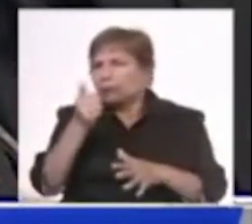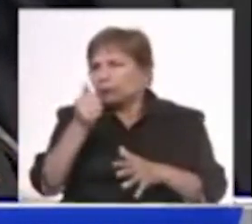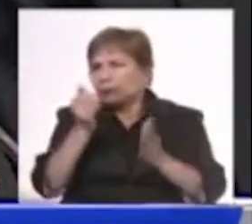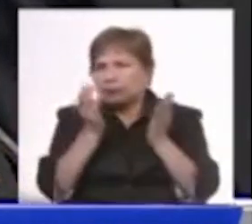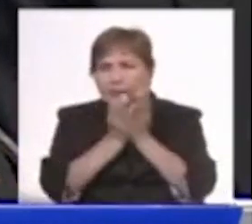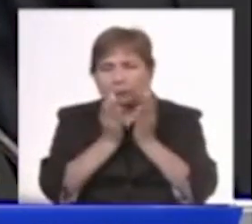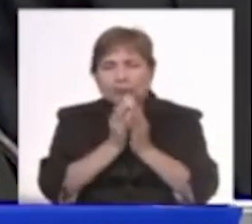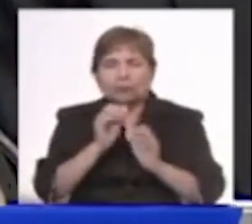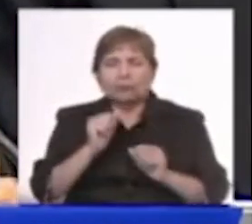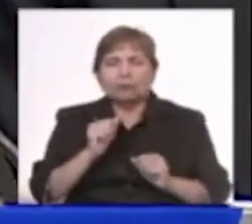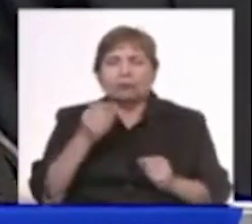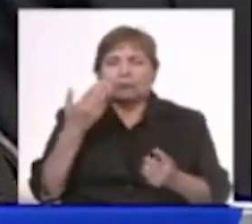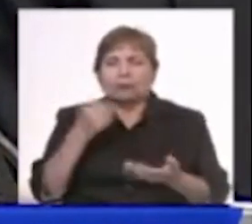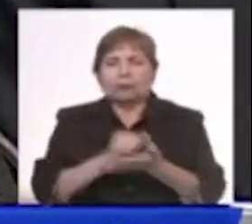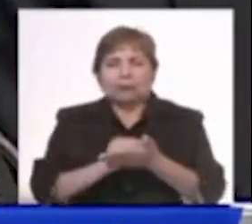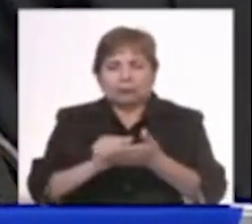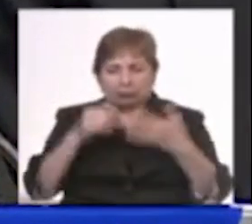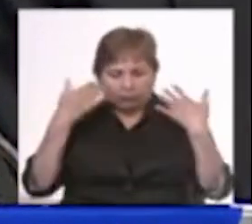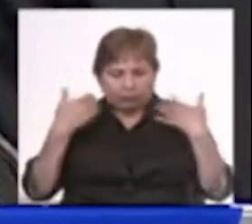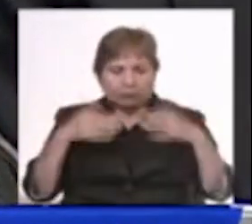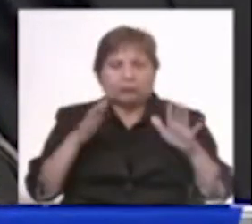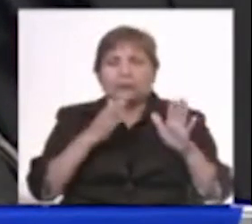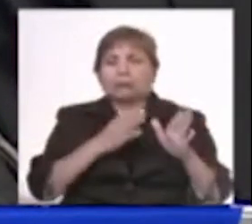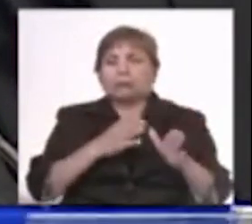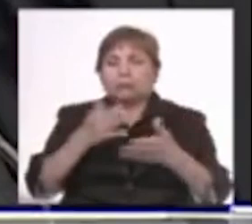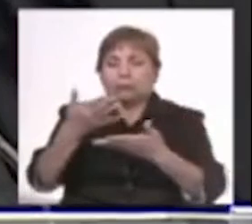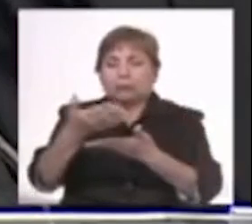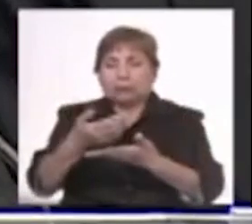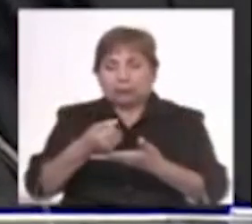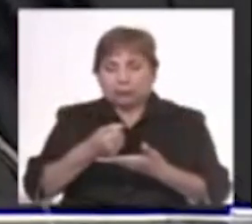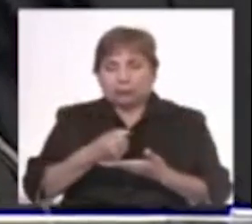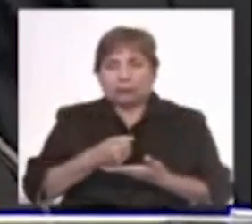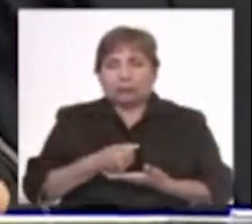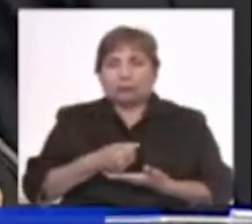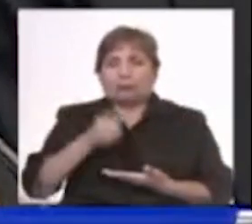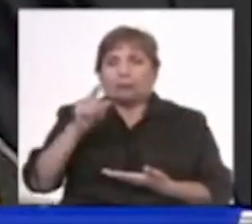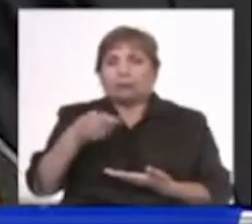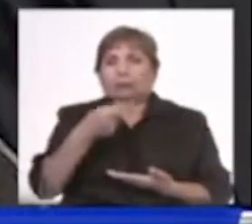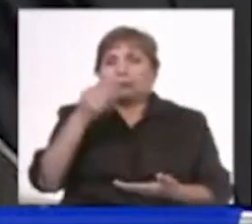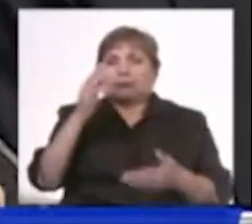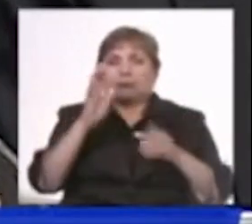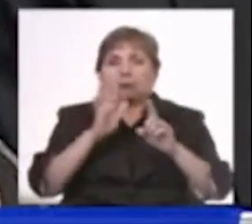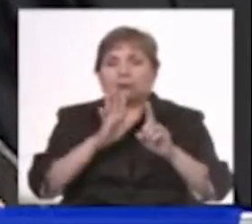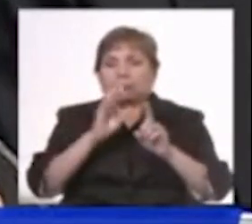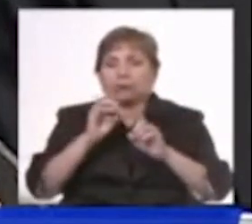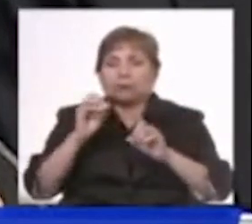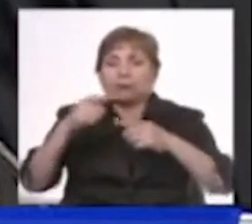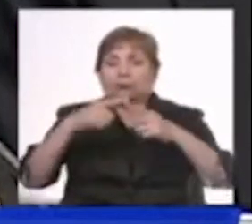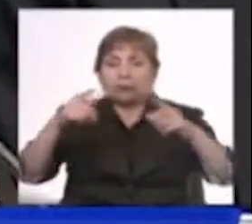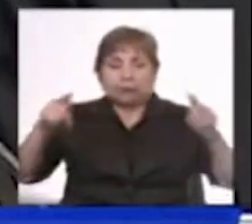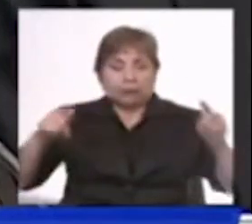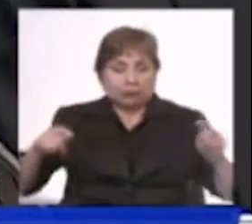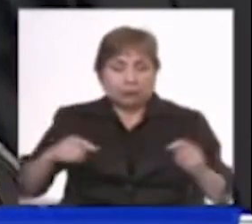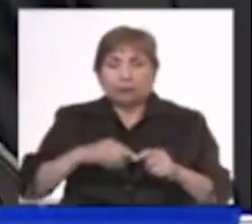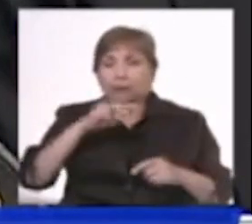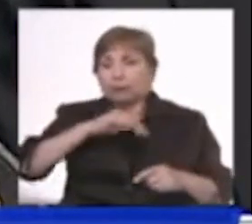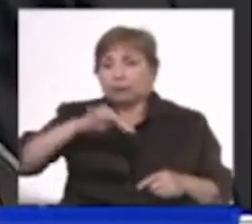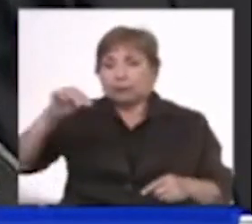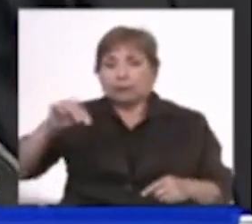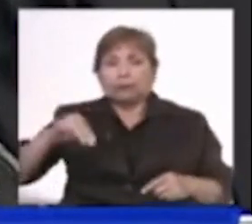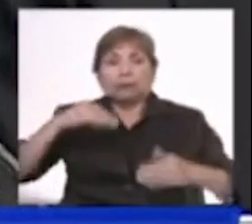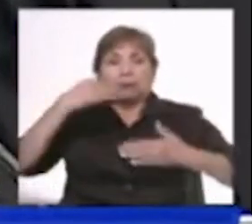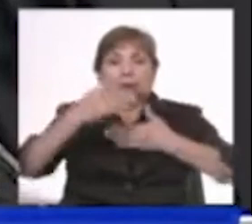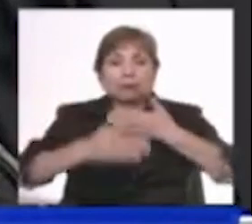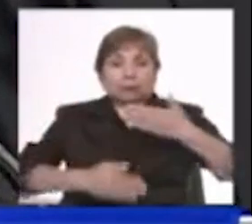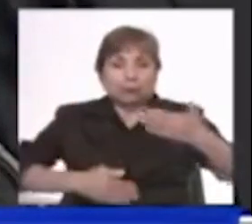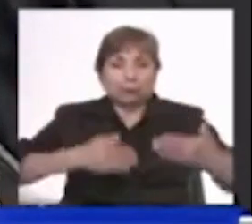aproximadamente, ya estaba considerado la adquisición de 1.600 metros cuadrados de alfombras